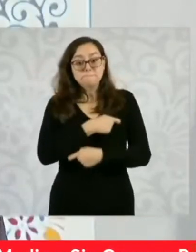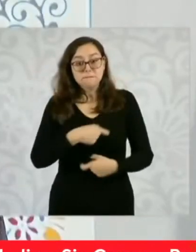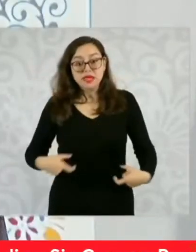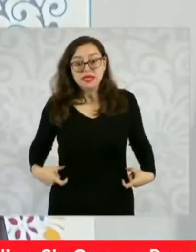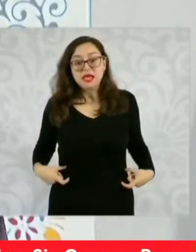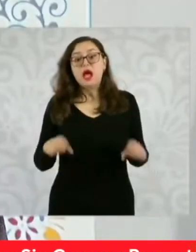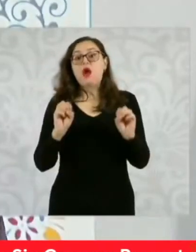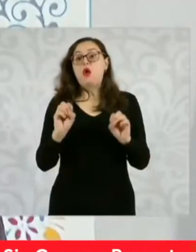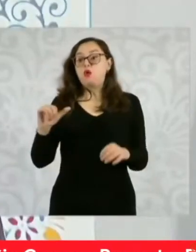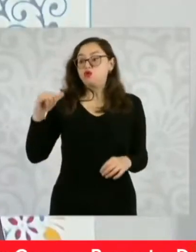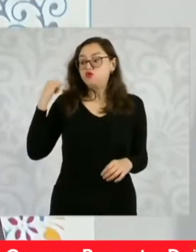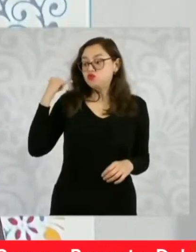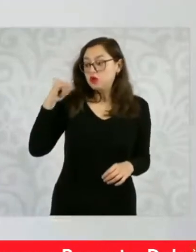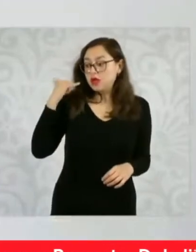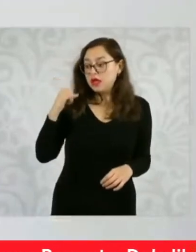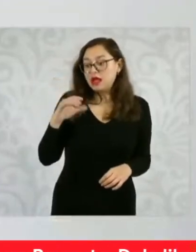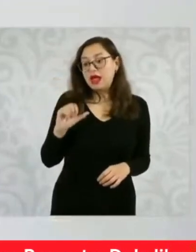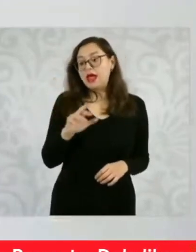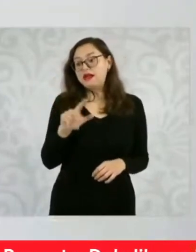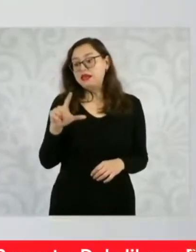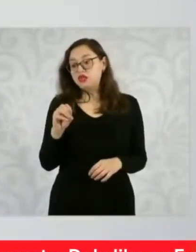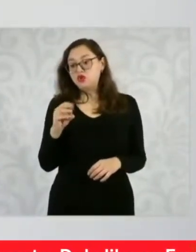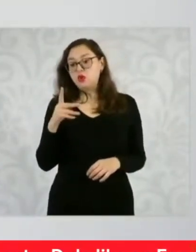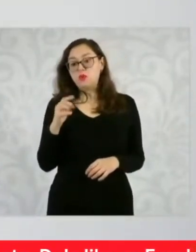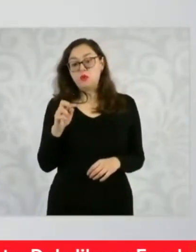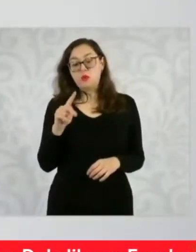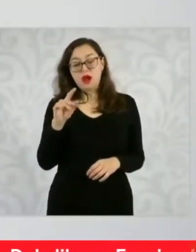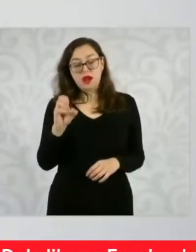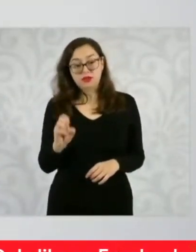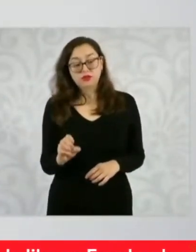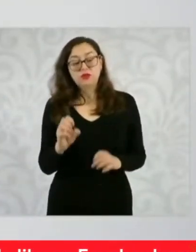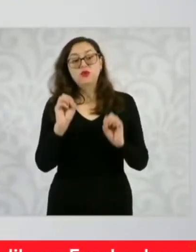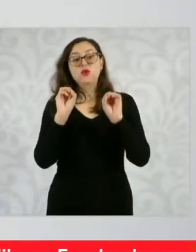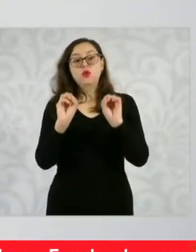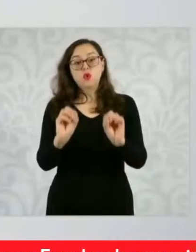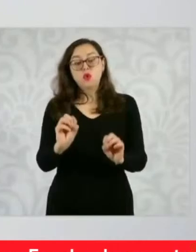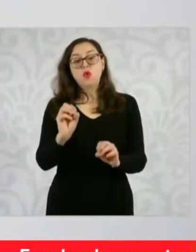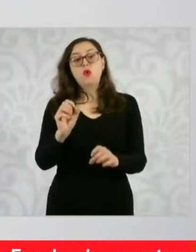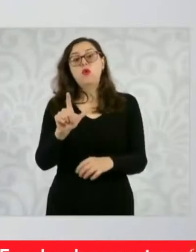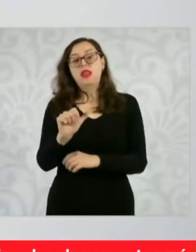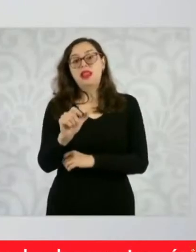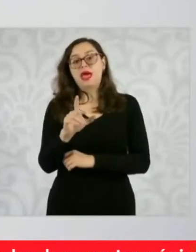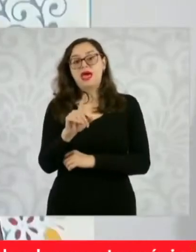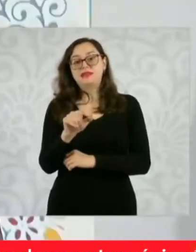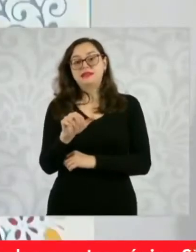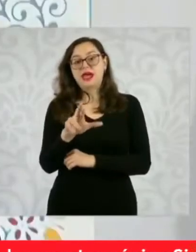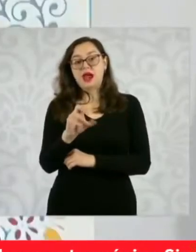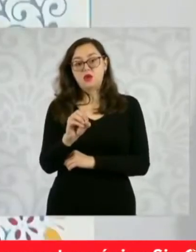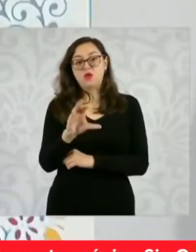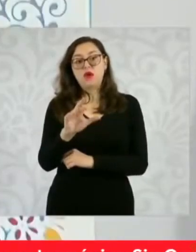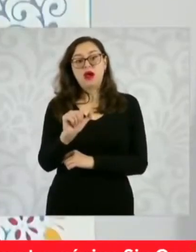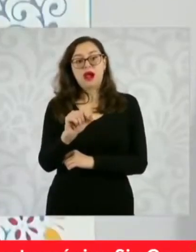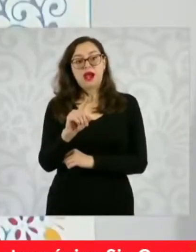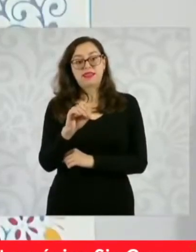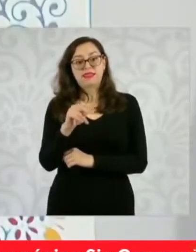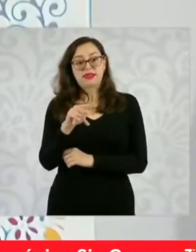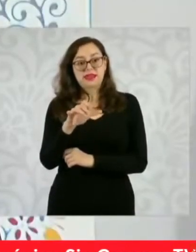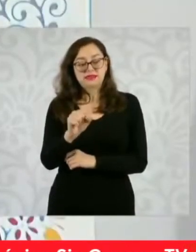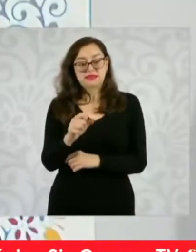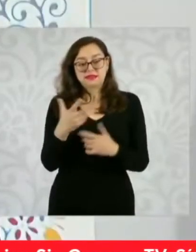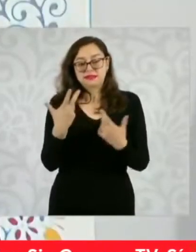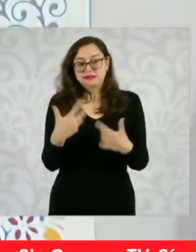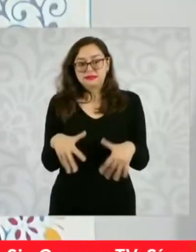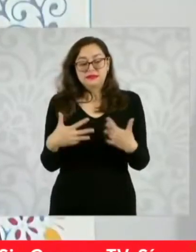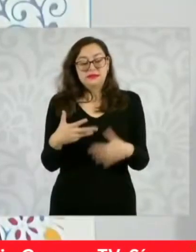yucateco de los hermanos Carrillo Puerto, el ideario del general Lázaro Cárdenas, pero lo más importante,